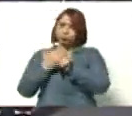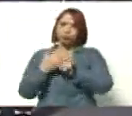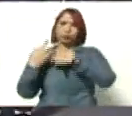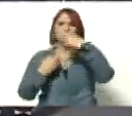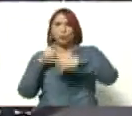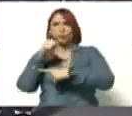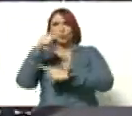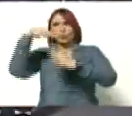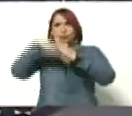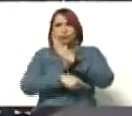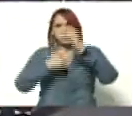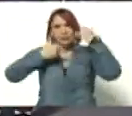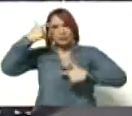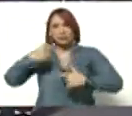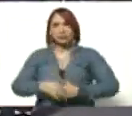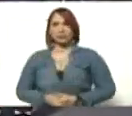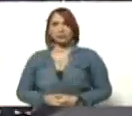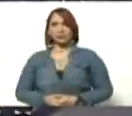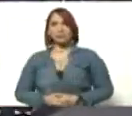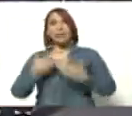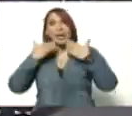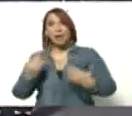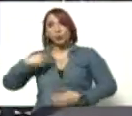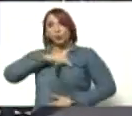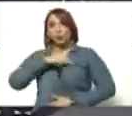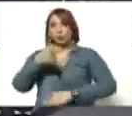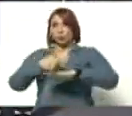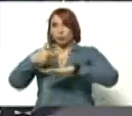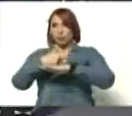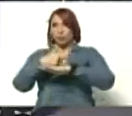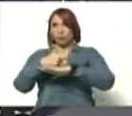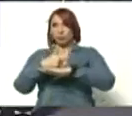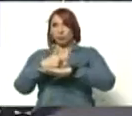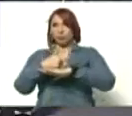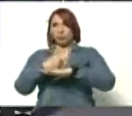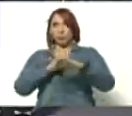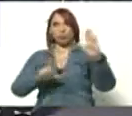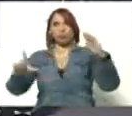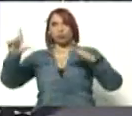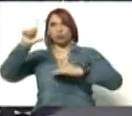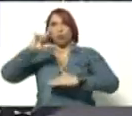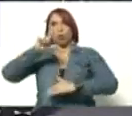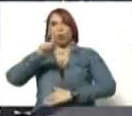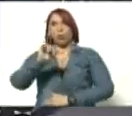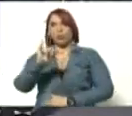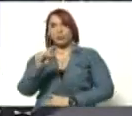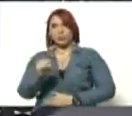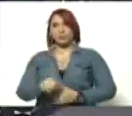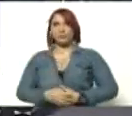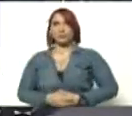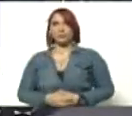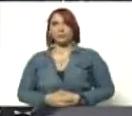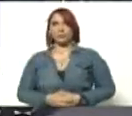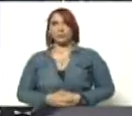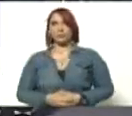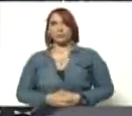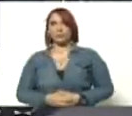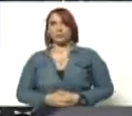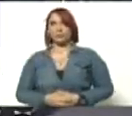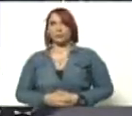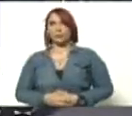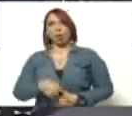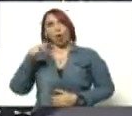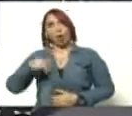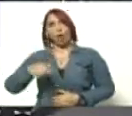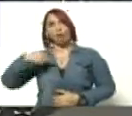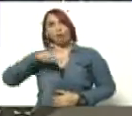y profundamente chavista de parte de nuestro gobernador licenciado Luis José Marcano. Hoy estamos